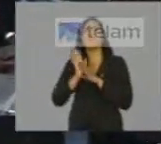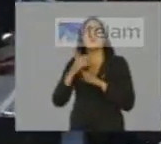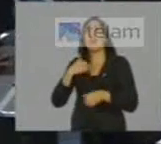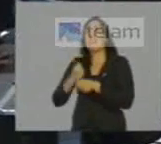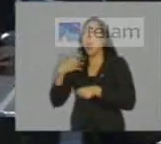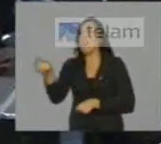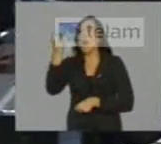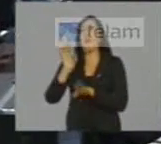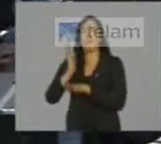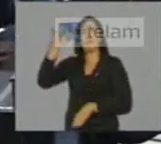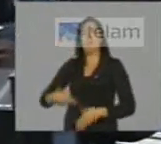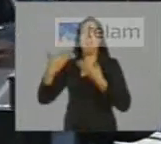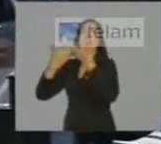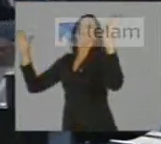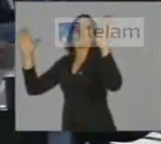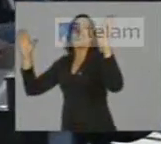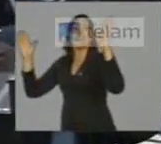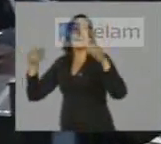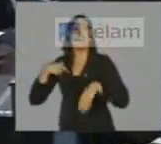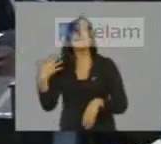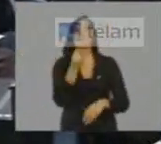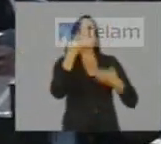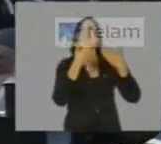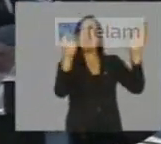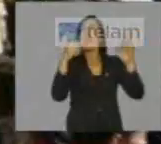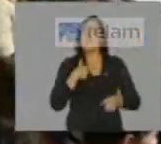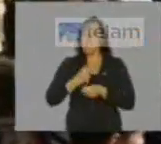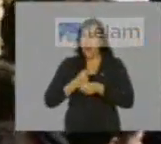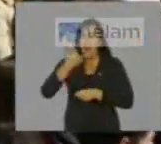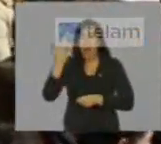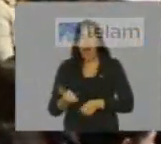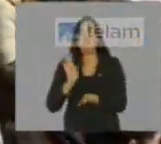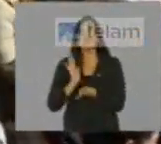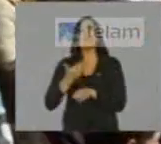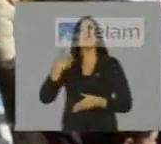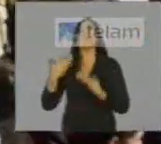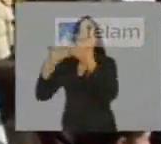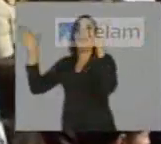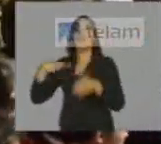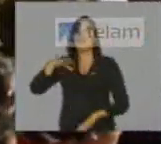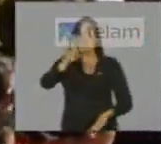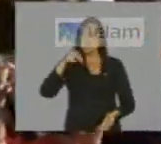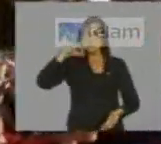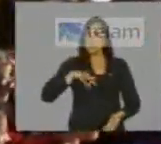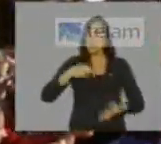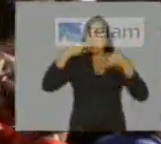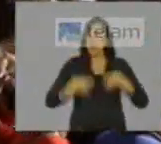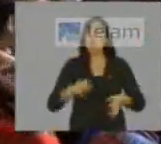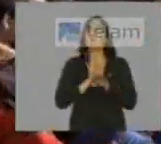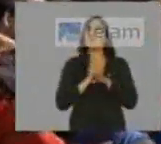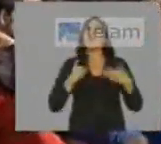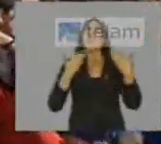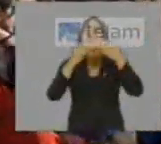libertad. Tener trabajo es tener libertad. Tener salario digno es tener